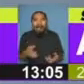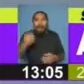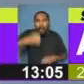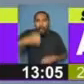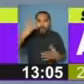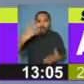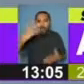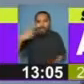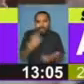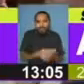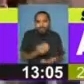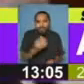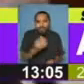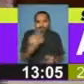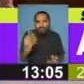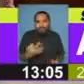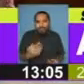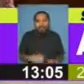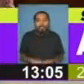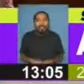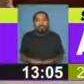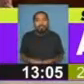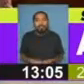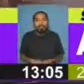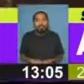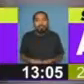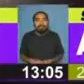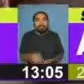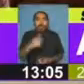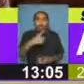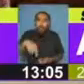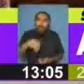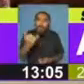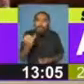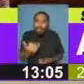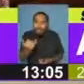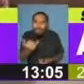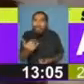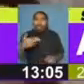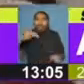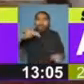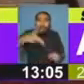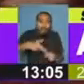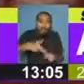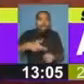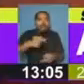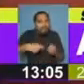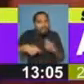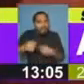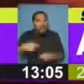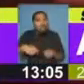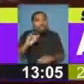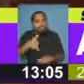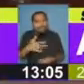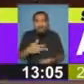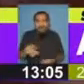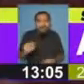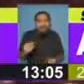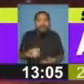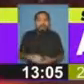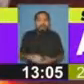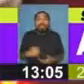recibiendo combustibles ahora a pesar que hayan hecho un pedido quizás? Ayer hicimos pedido y nos dijeron que hoy no nos entregan hasta que no se defina esto. O sea que